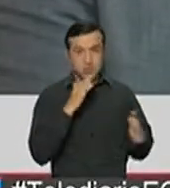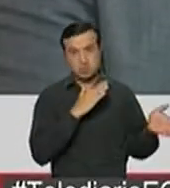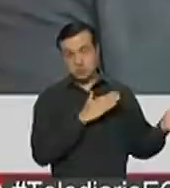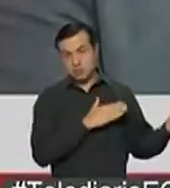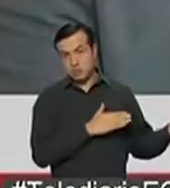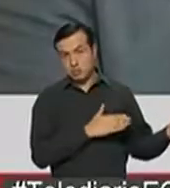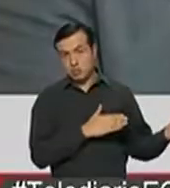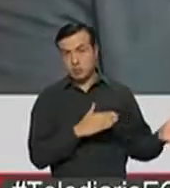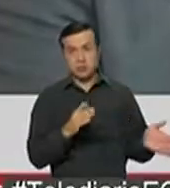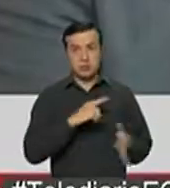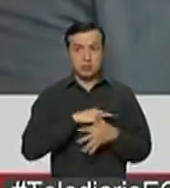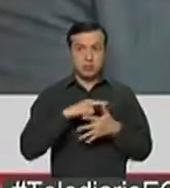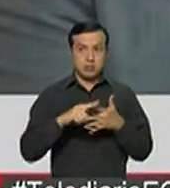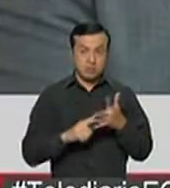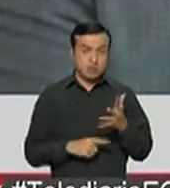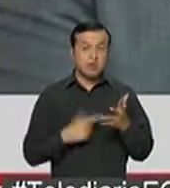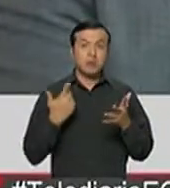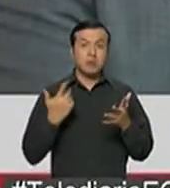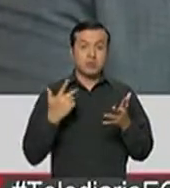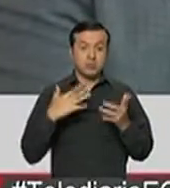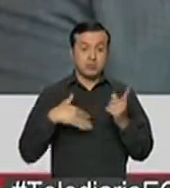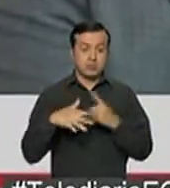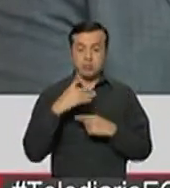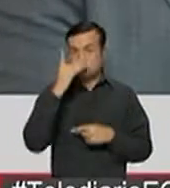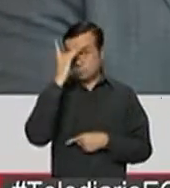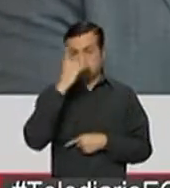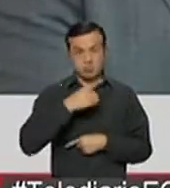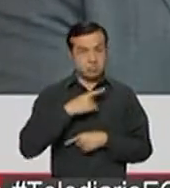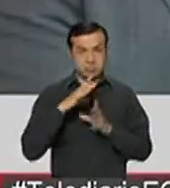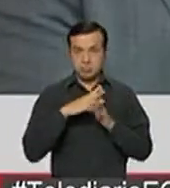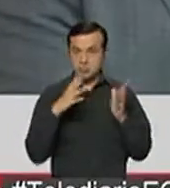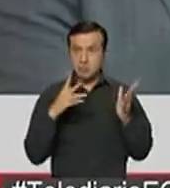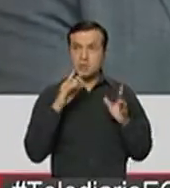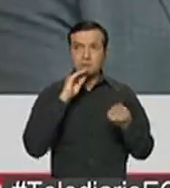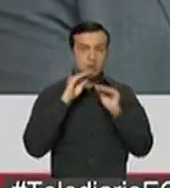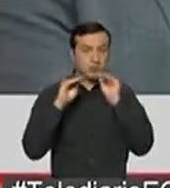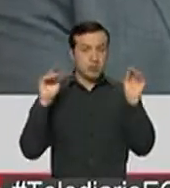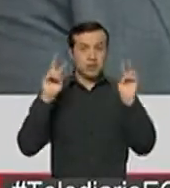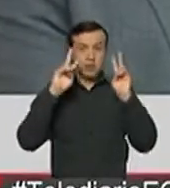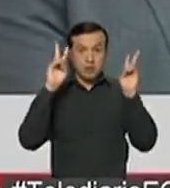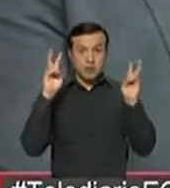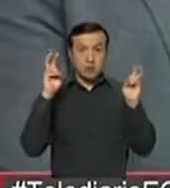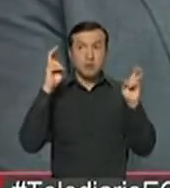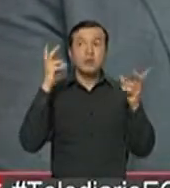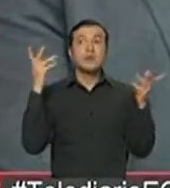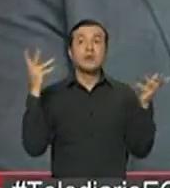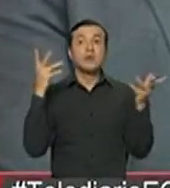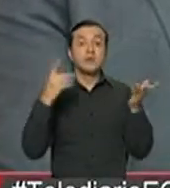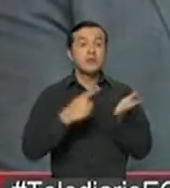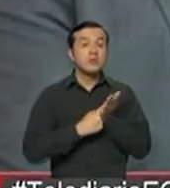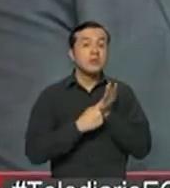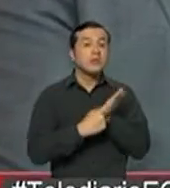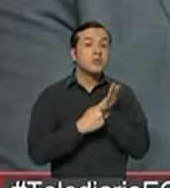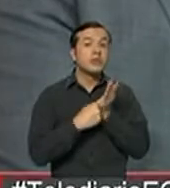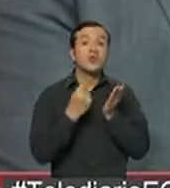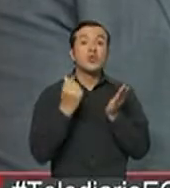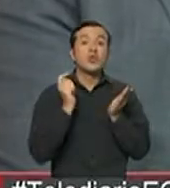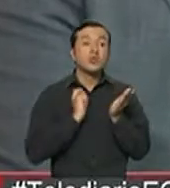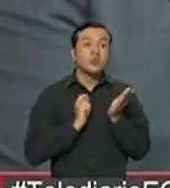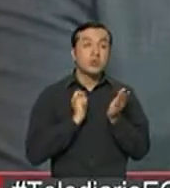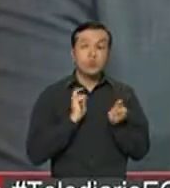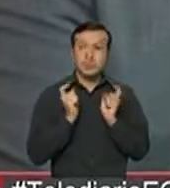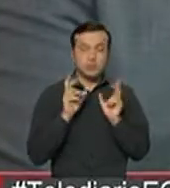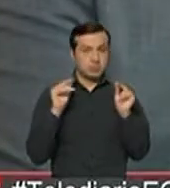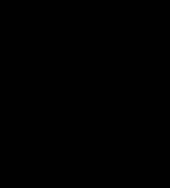resolución alguna del Pleno en ese sentido, en el sentido indicado respecto a una supuesta revalorización de sueldos. Eso